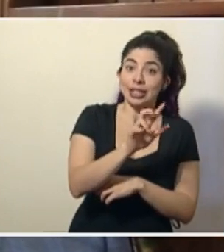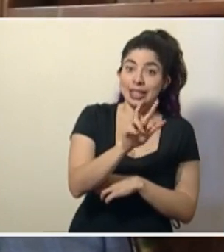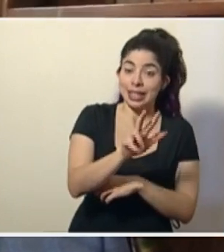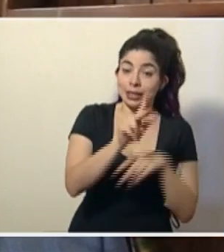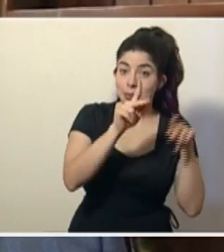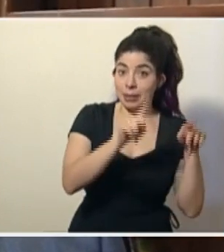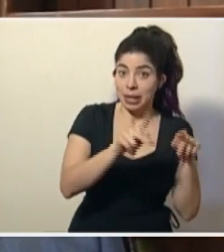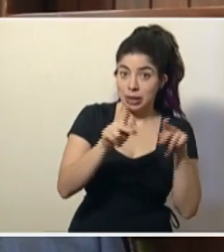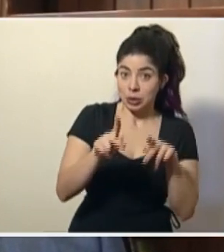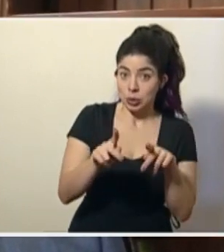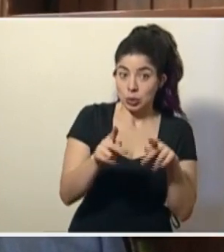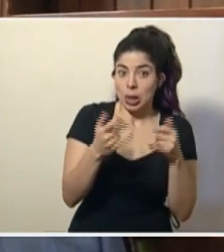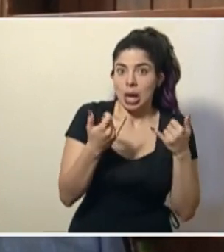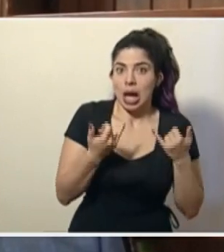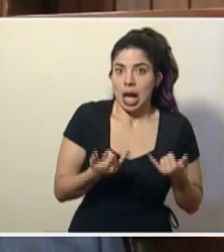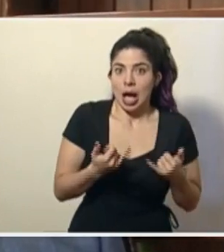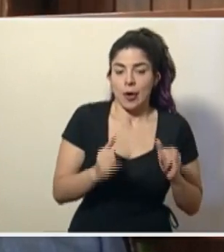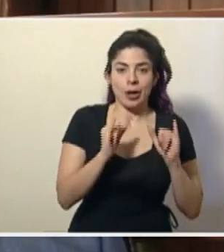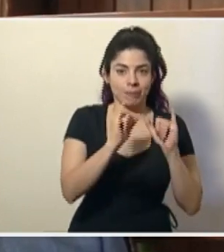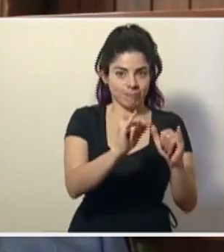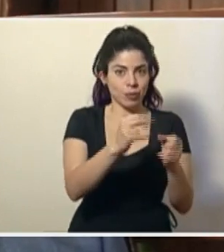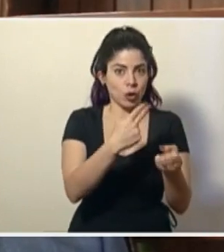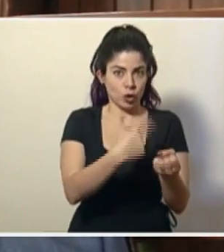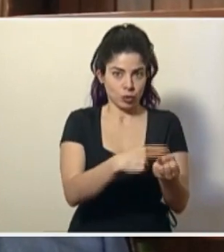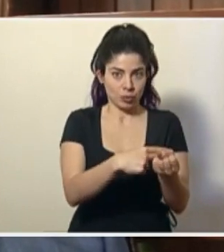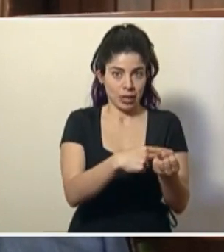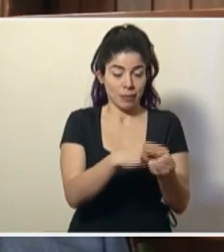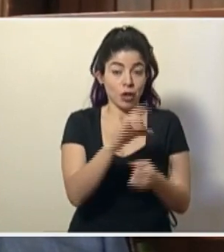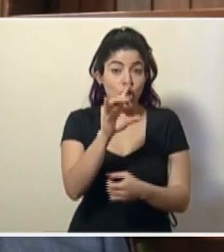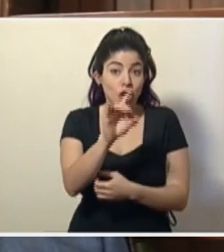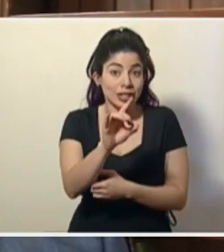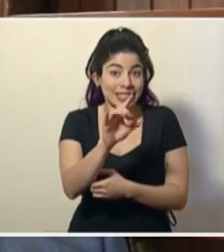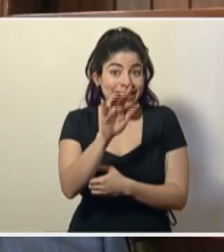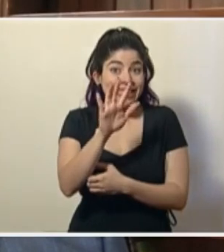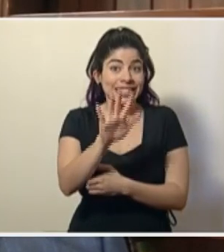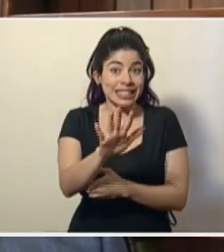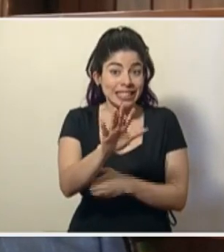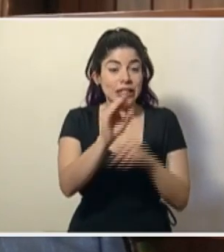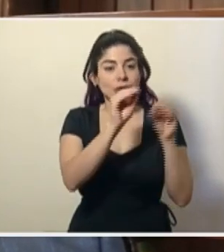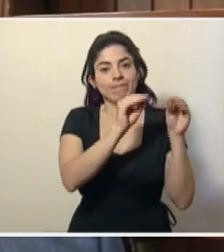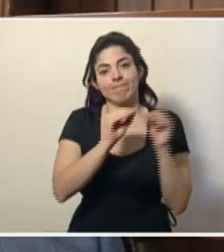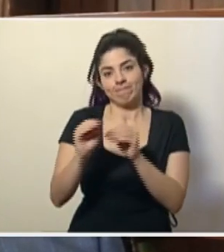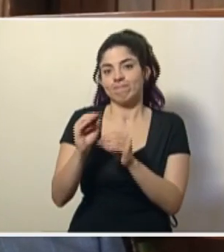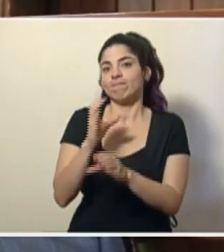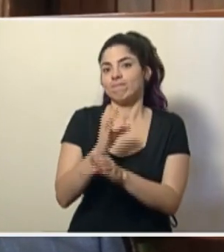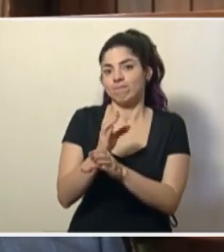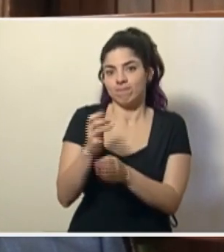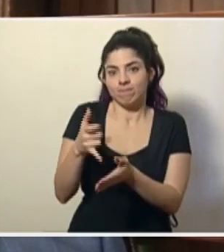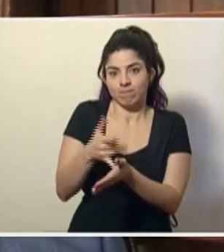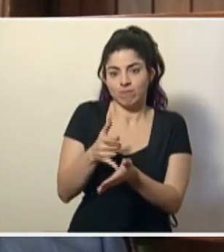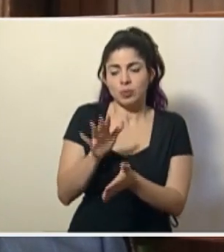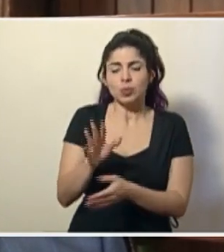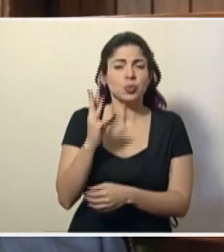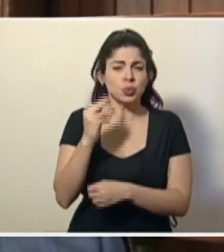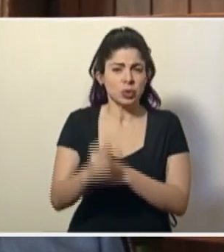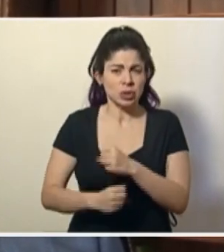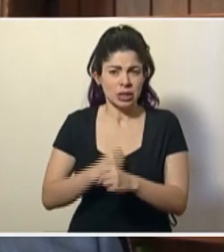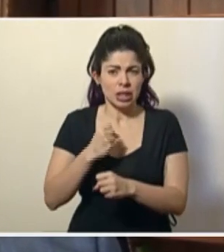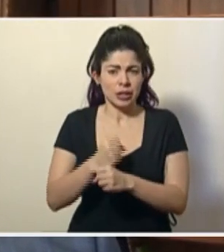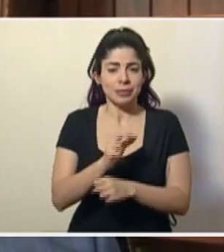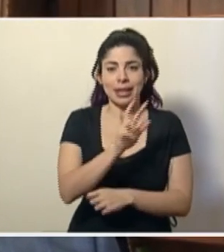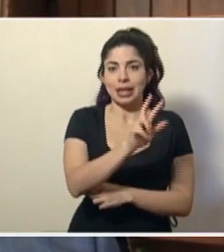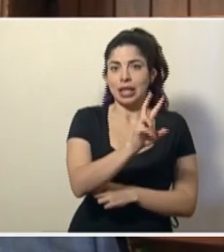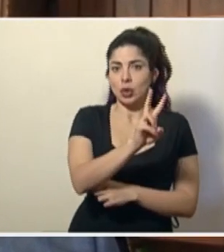383 personas se encuentran hospitalizadas. 85 de ellas están en cuidados intensivos, con edades que van desde